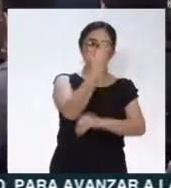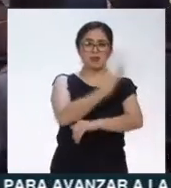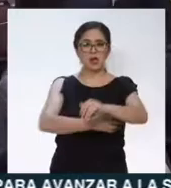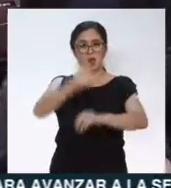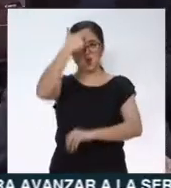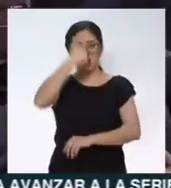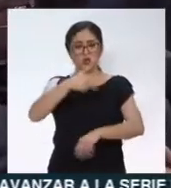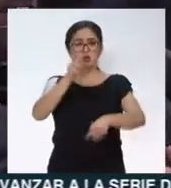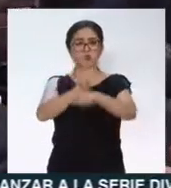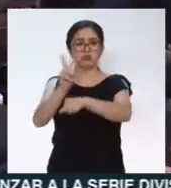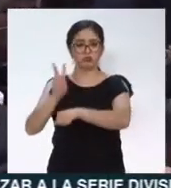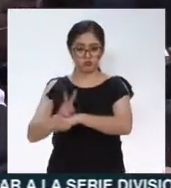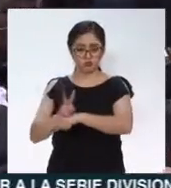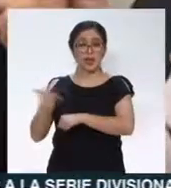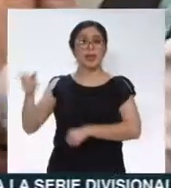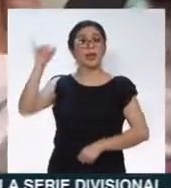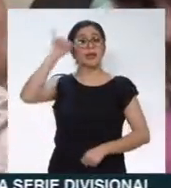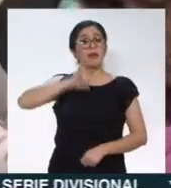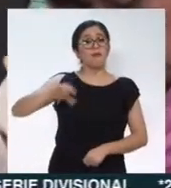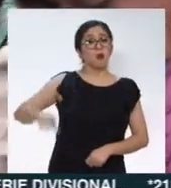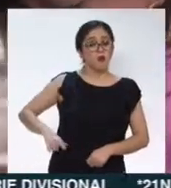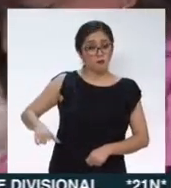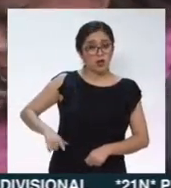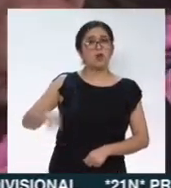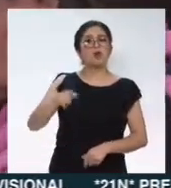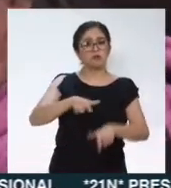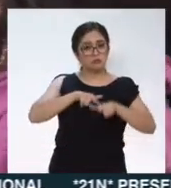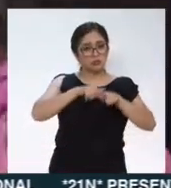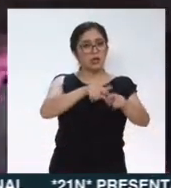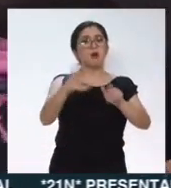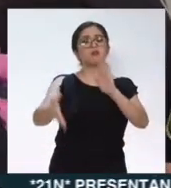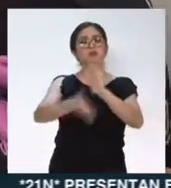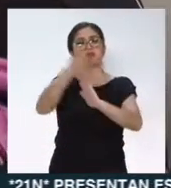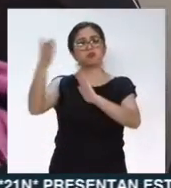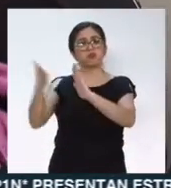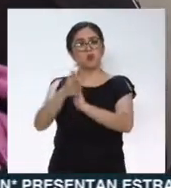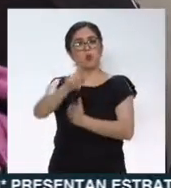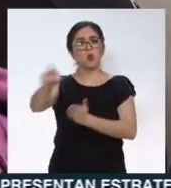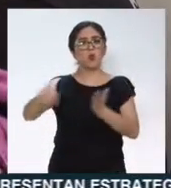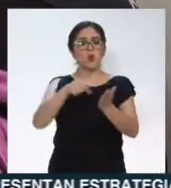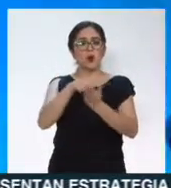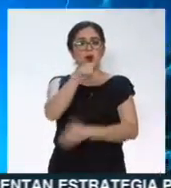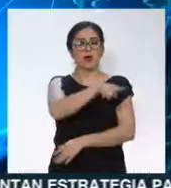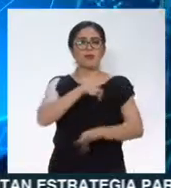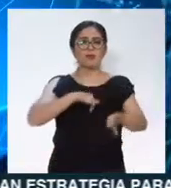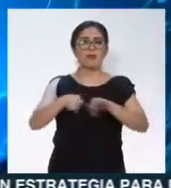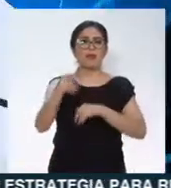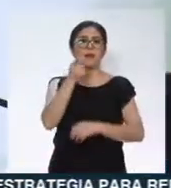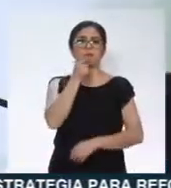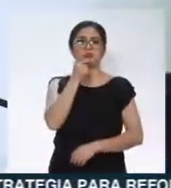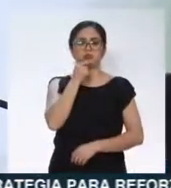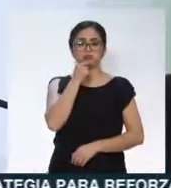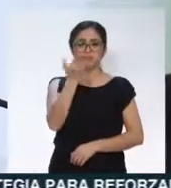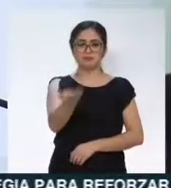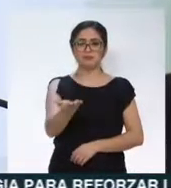la mandataria local indicó que se va a reforzar la infraestructura de las estaciones de policía. Escuchemos.